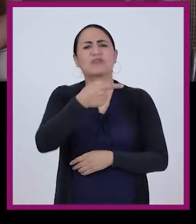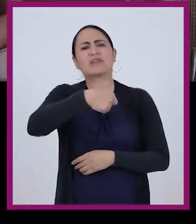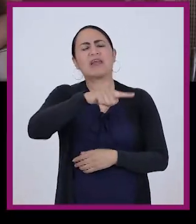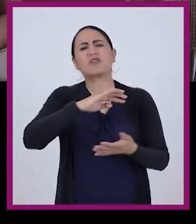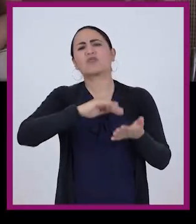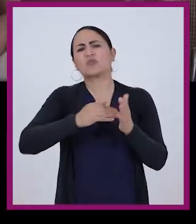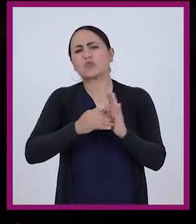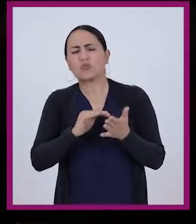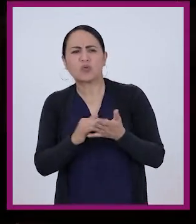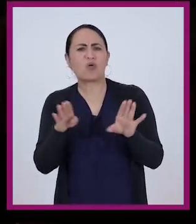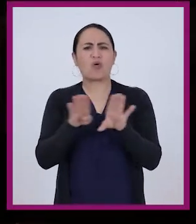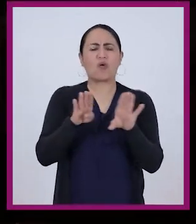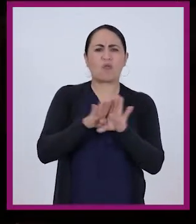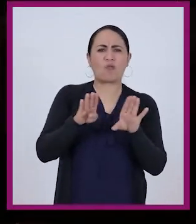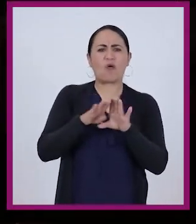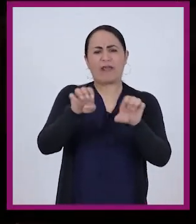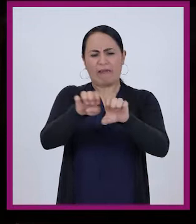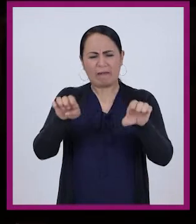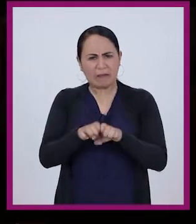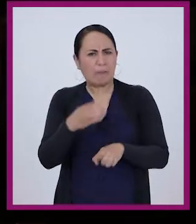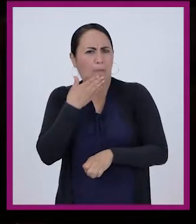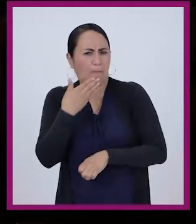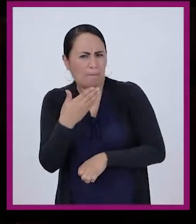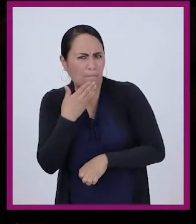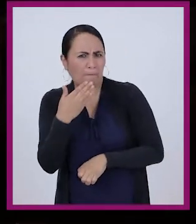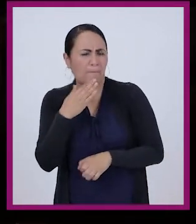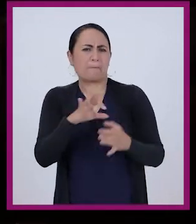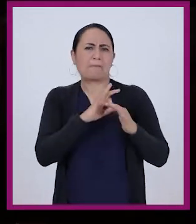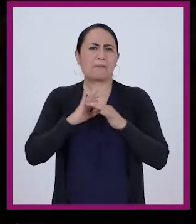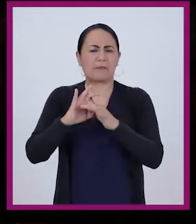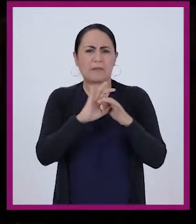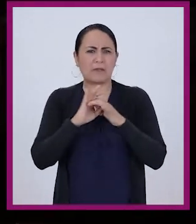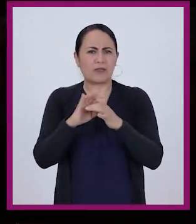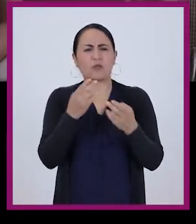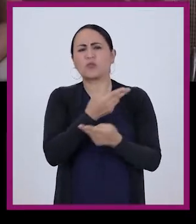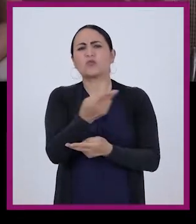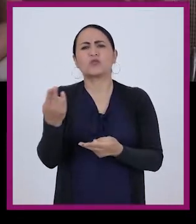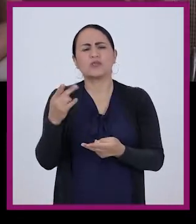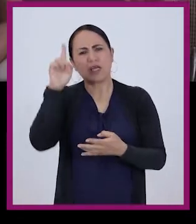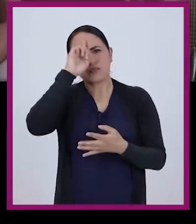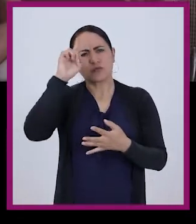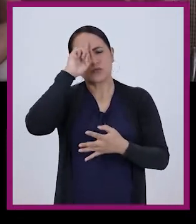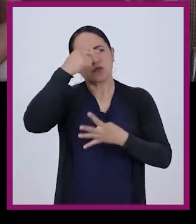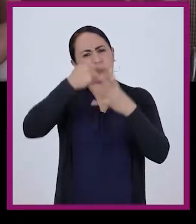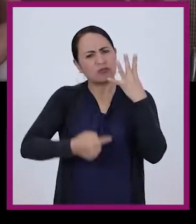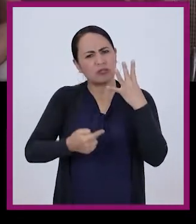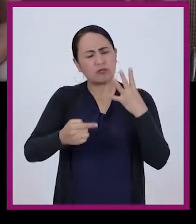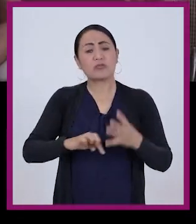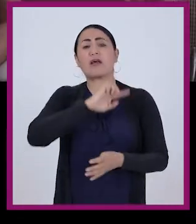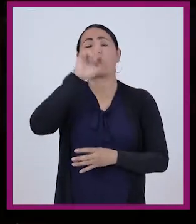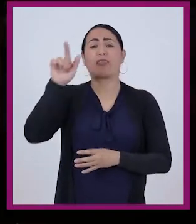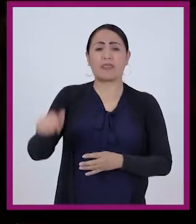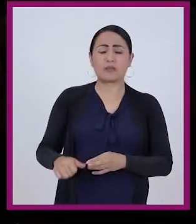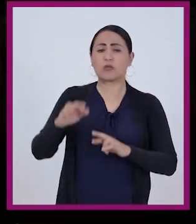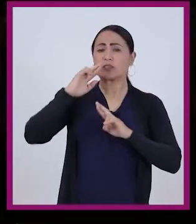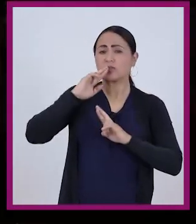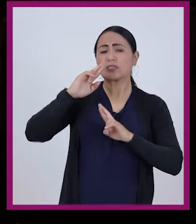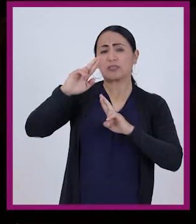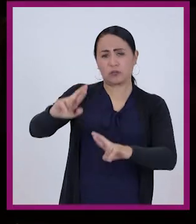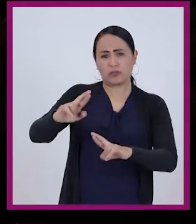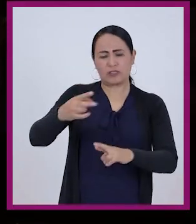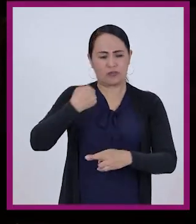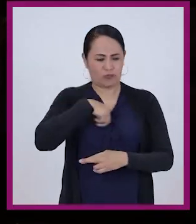Así es, vamos a preguntar qué estrategias usan ustedes para hacer frente a todos los retos y dificultades de trabajar en equipo. Y luego